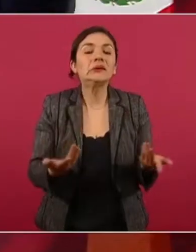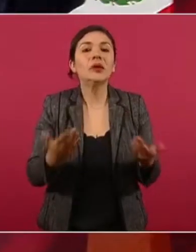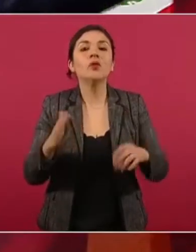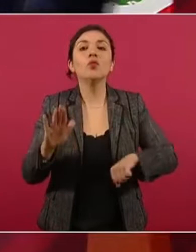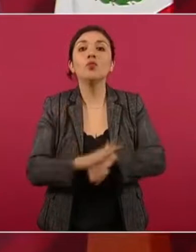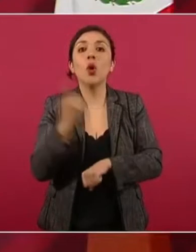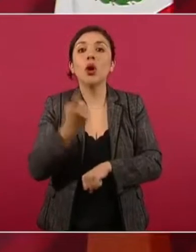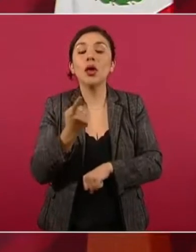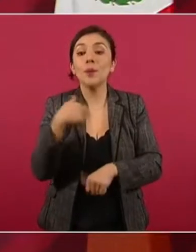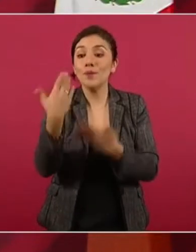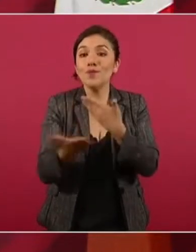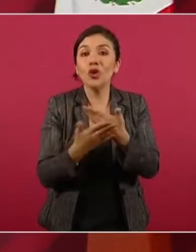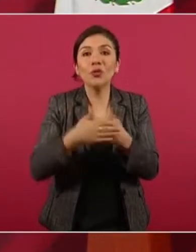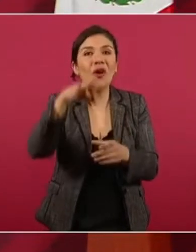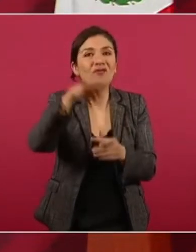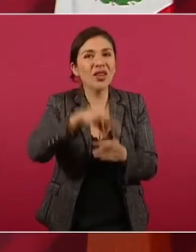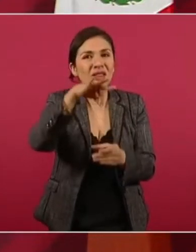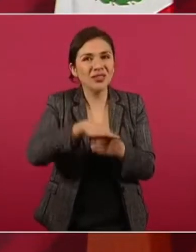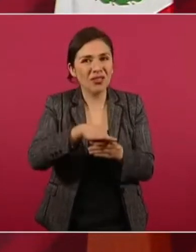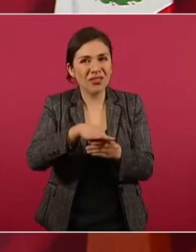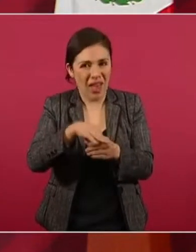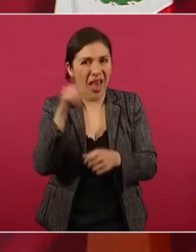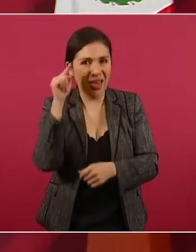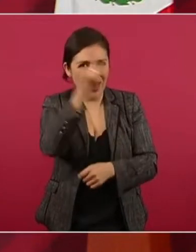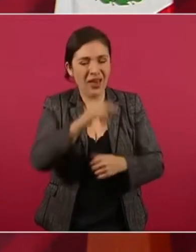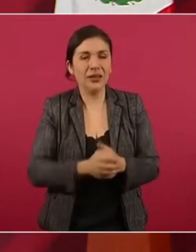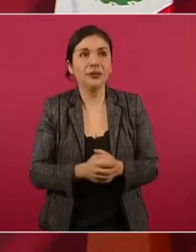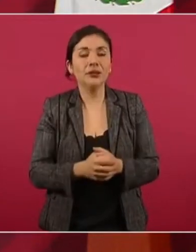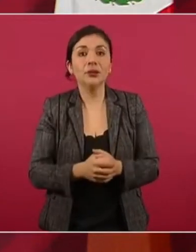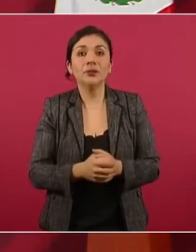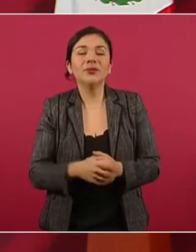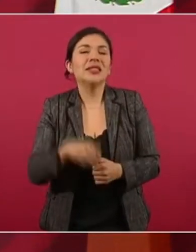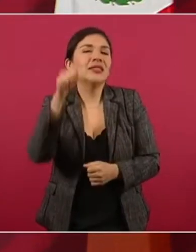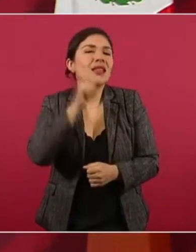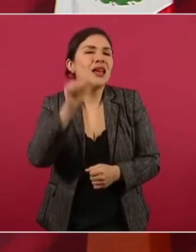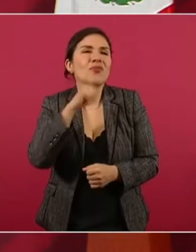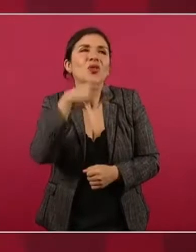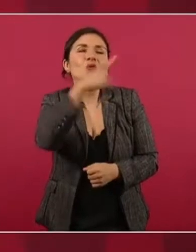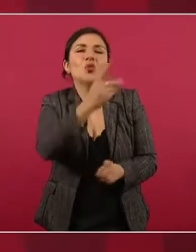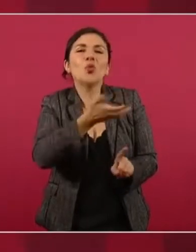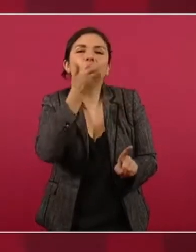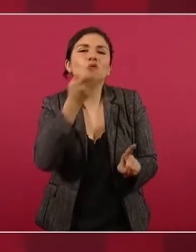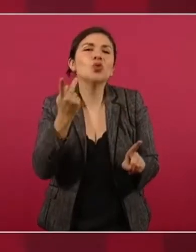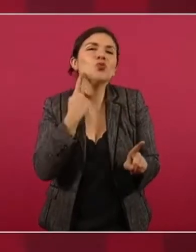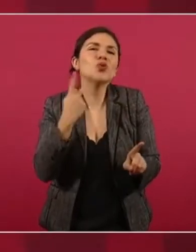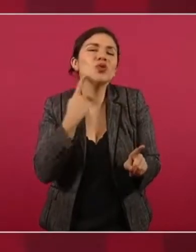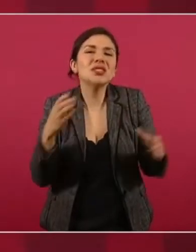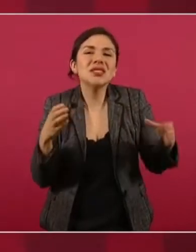porque van a haber elecciones y la política de siempre, por eso hablamos